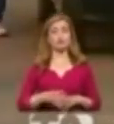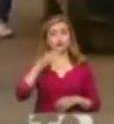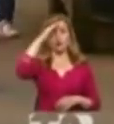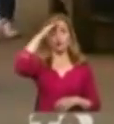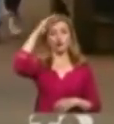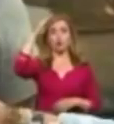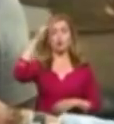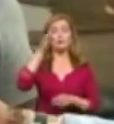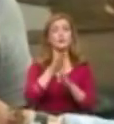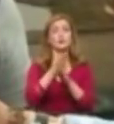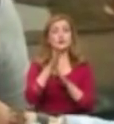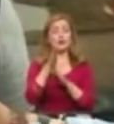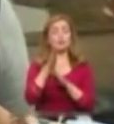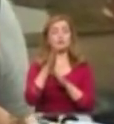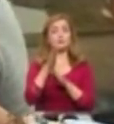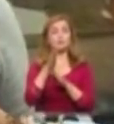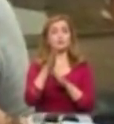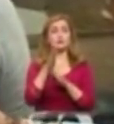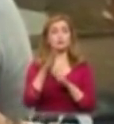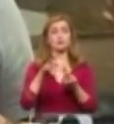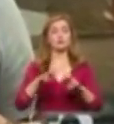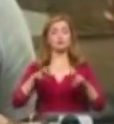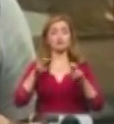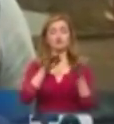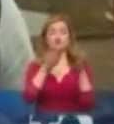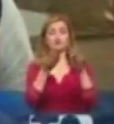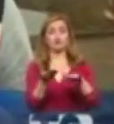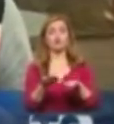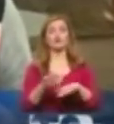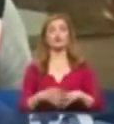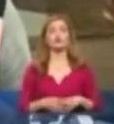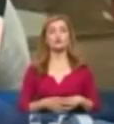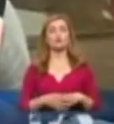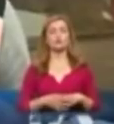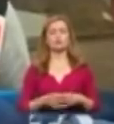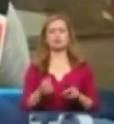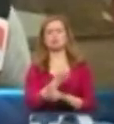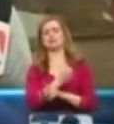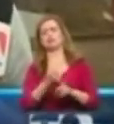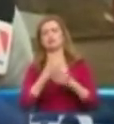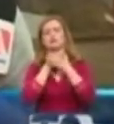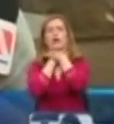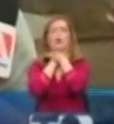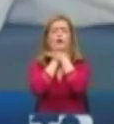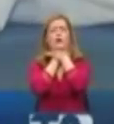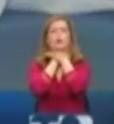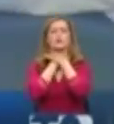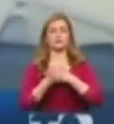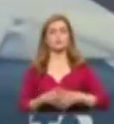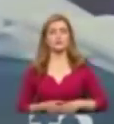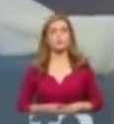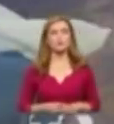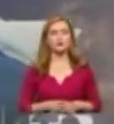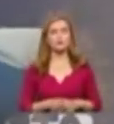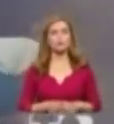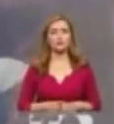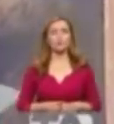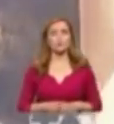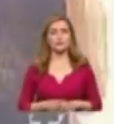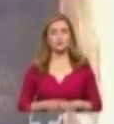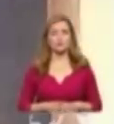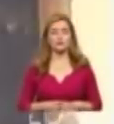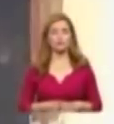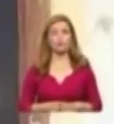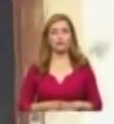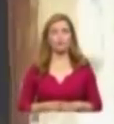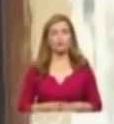de la INASED. En el cual se da a conocer que es una muerte violenta causada por un estrangulamiento. Por la muerte del interno, los